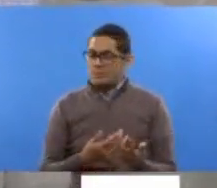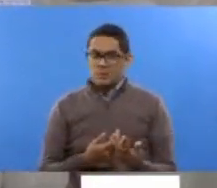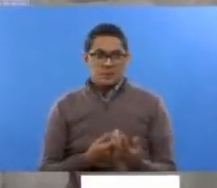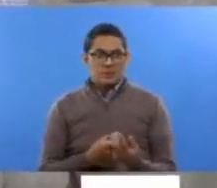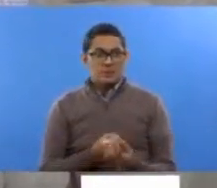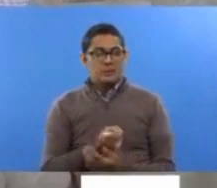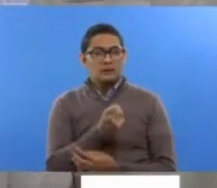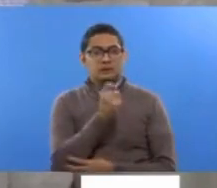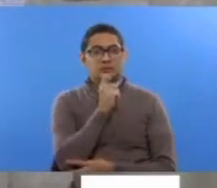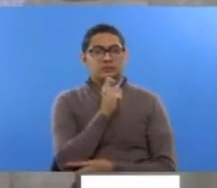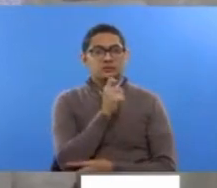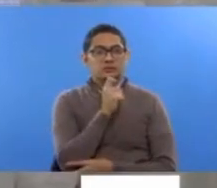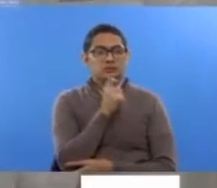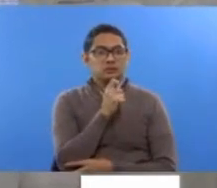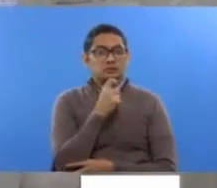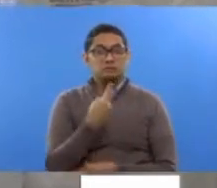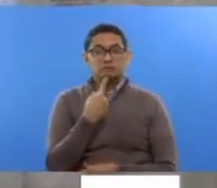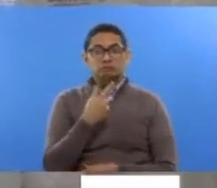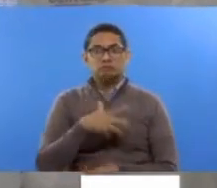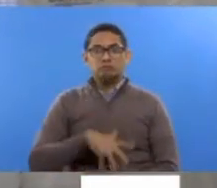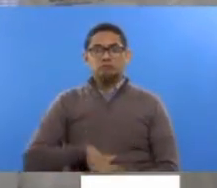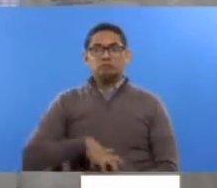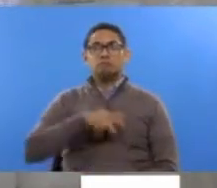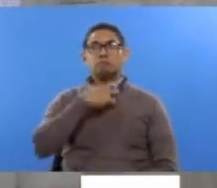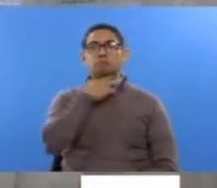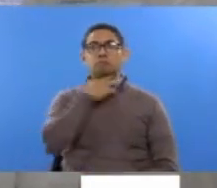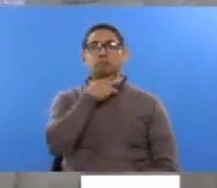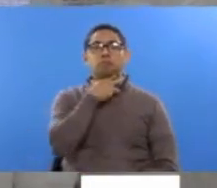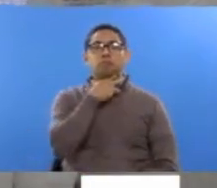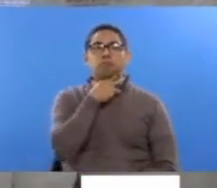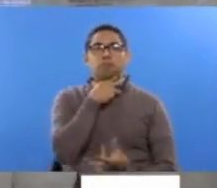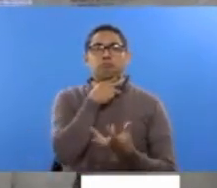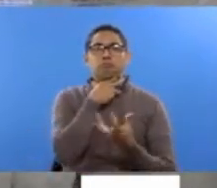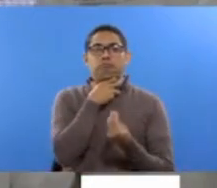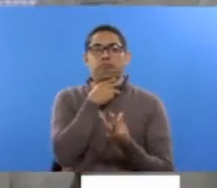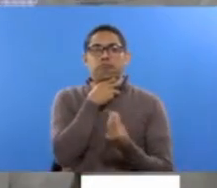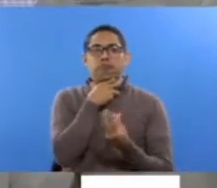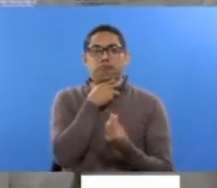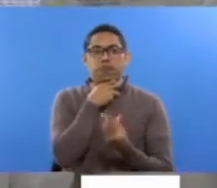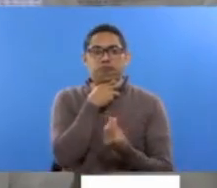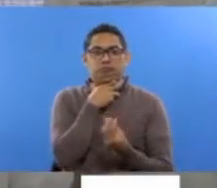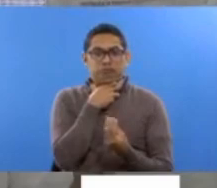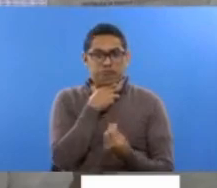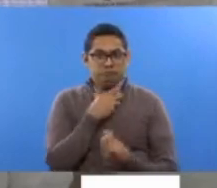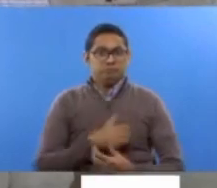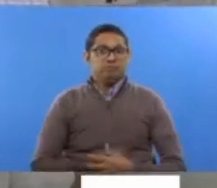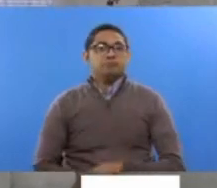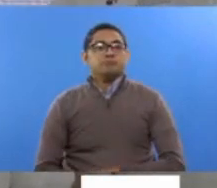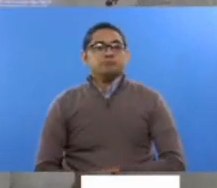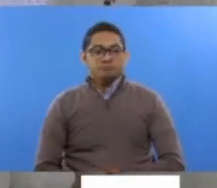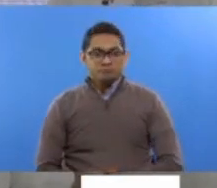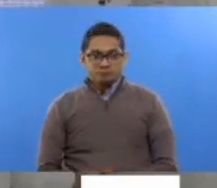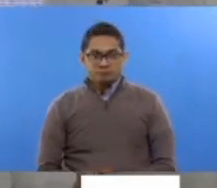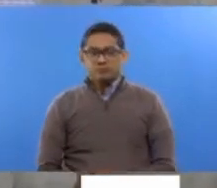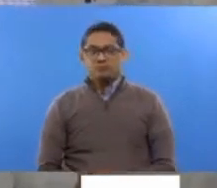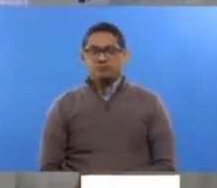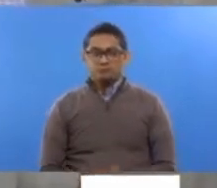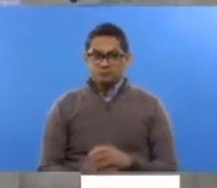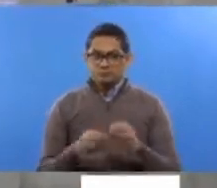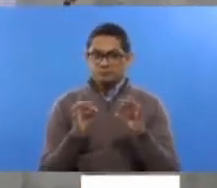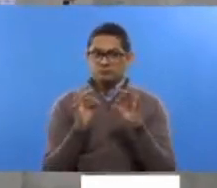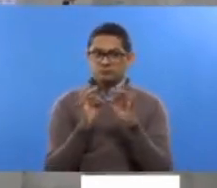pero se siente por aquí. Entonces, ese es un tema que para nosotros es importante,